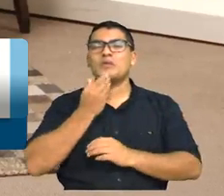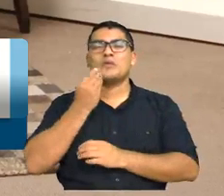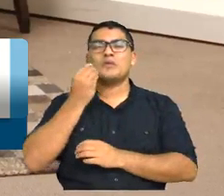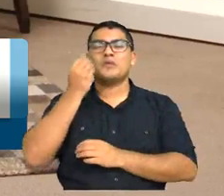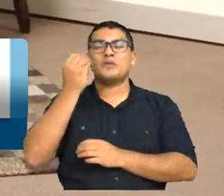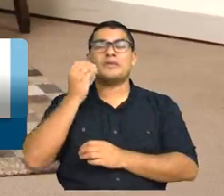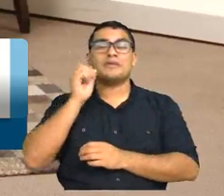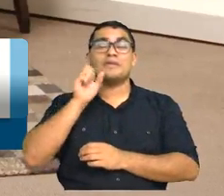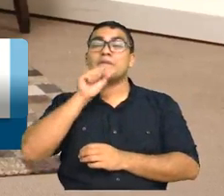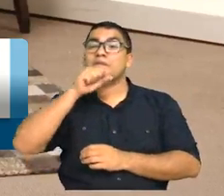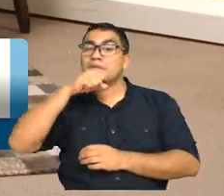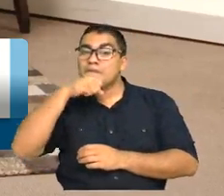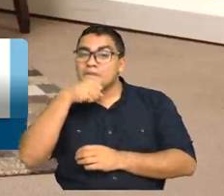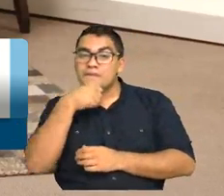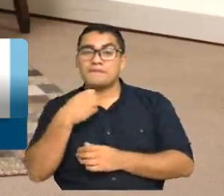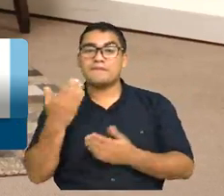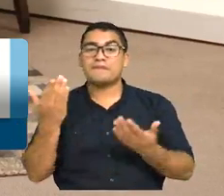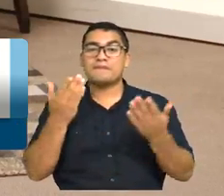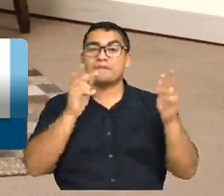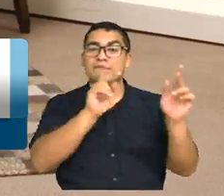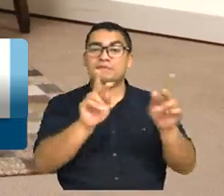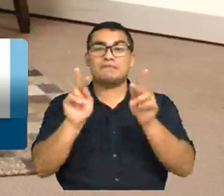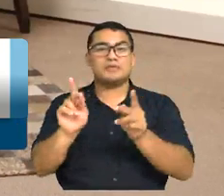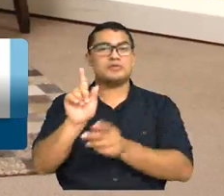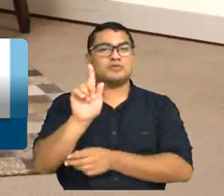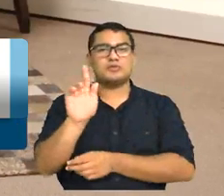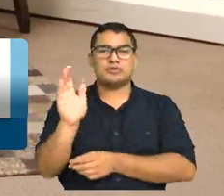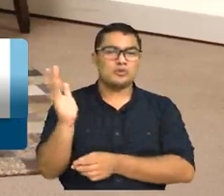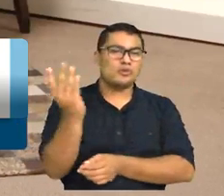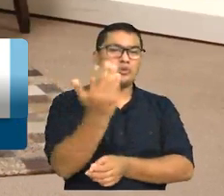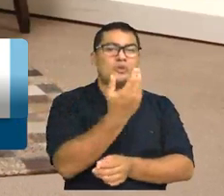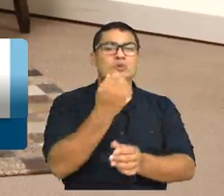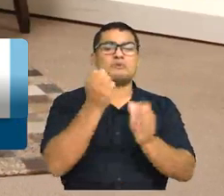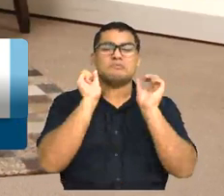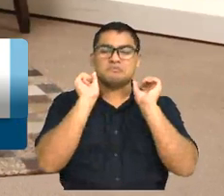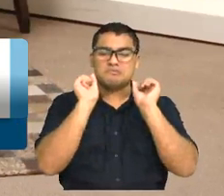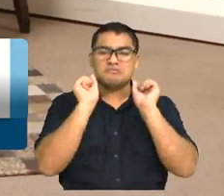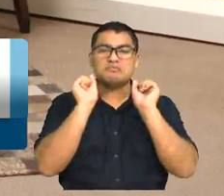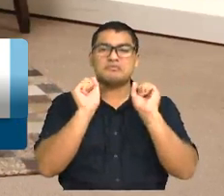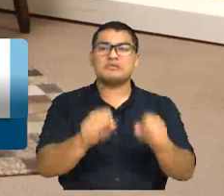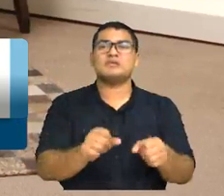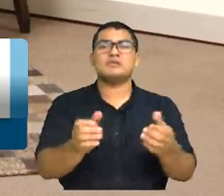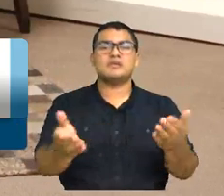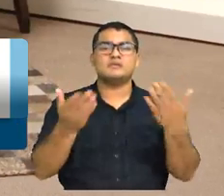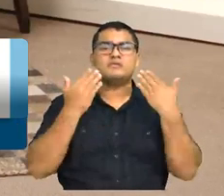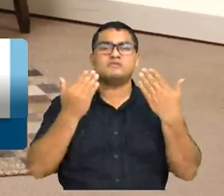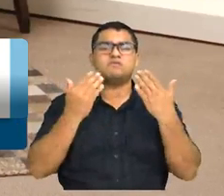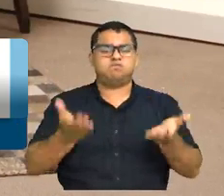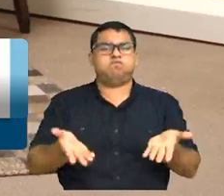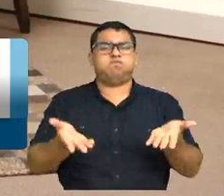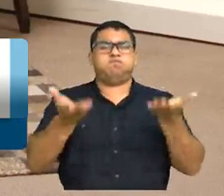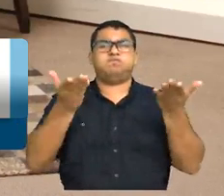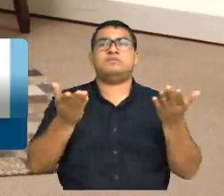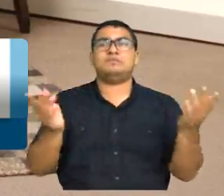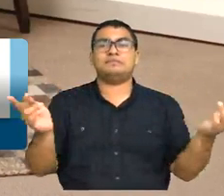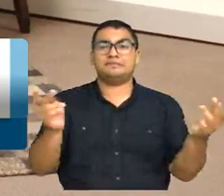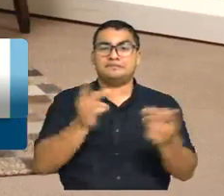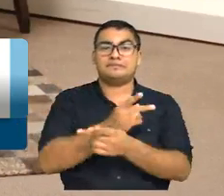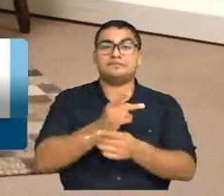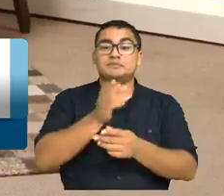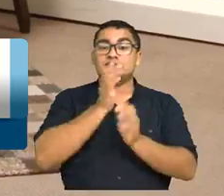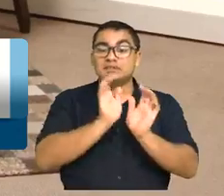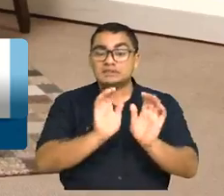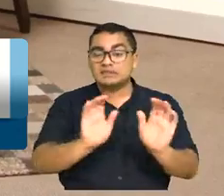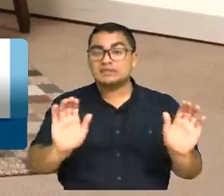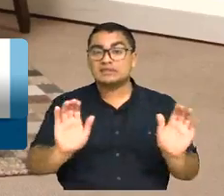Esto puede afectar a todas las personas por igual, pero hay rangos de edades que son más propensos a los golpes de calor, que son a los niños menores de